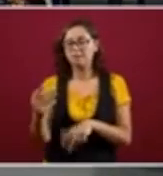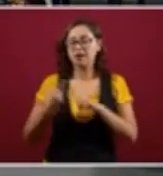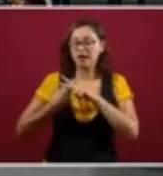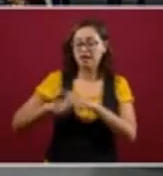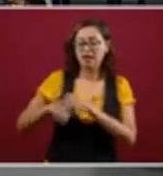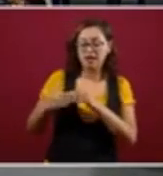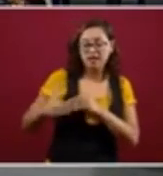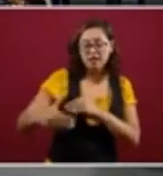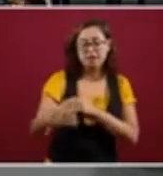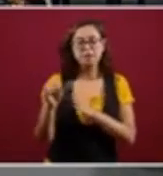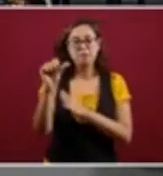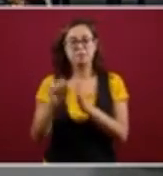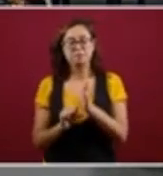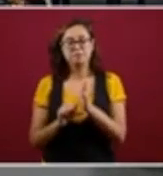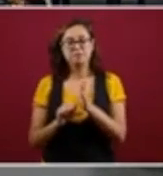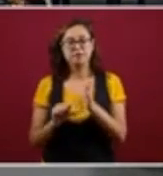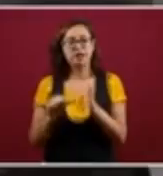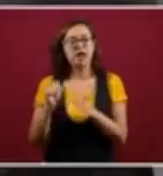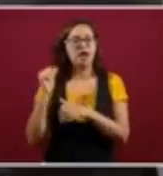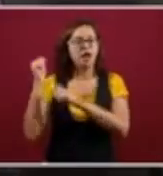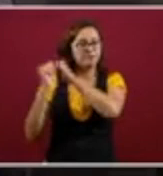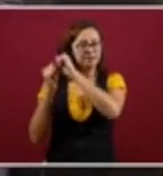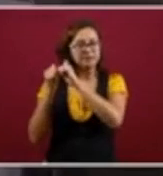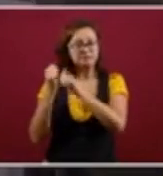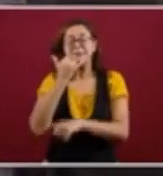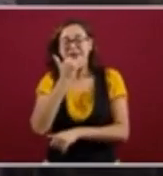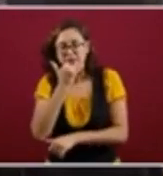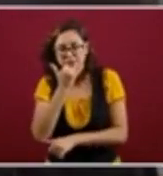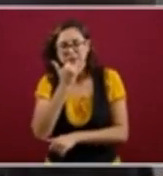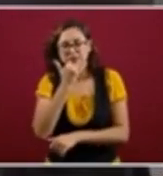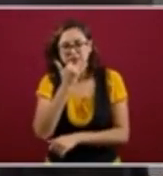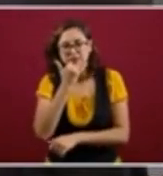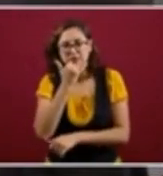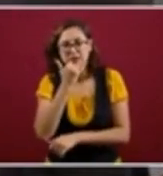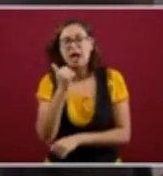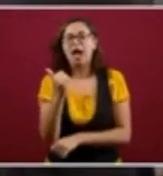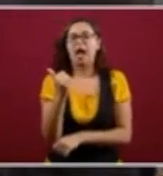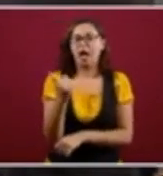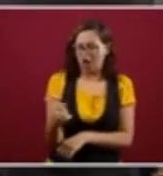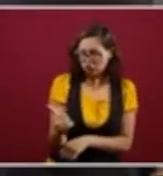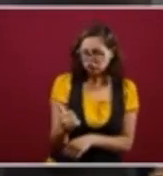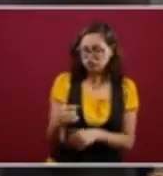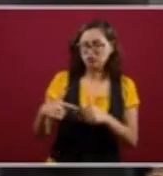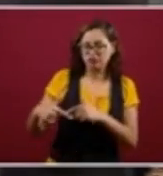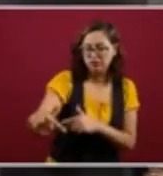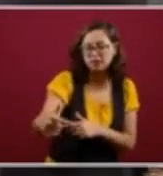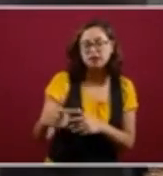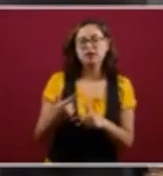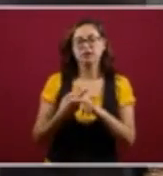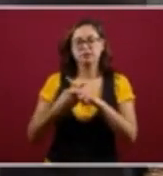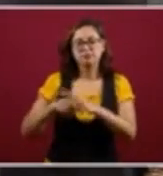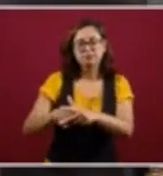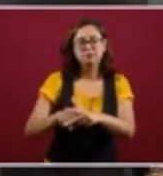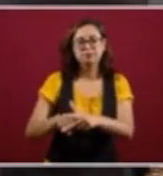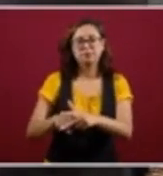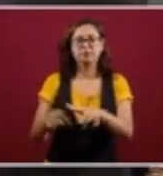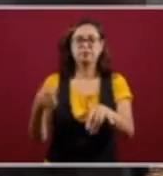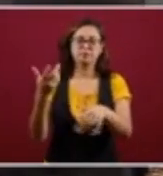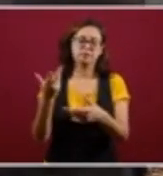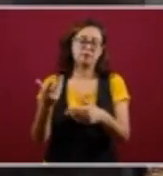obra en este mes de abril, en este mes de agosto, perdóneme, una vez que se tenga el resultado del